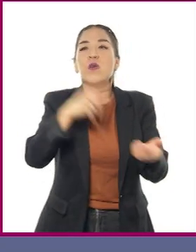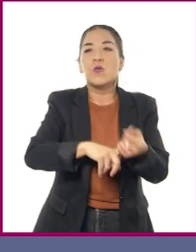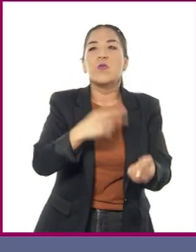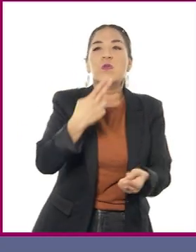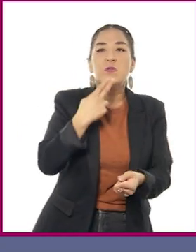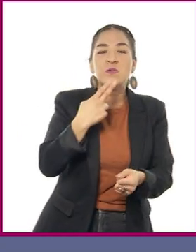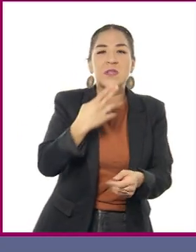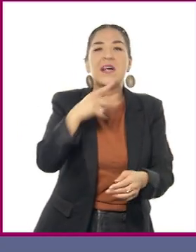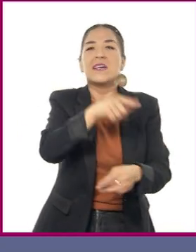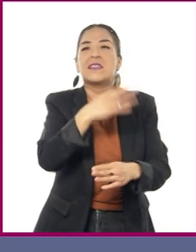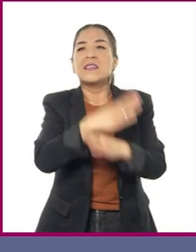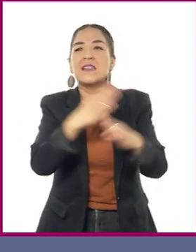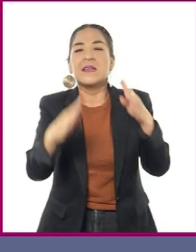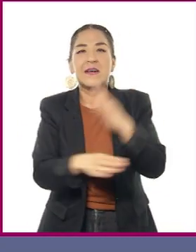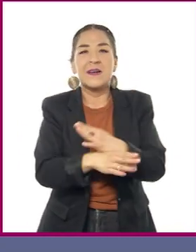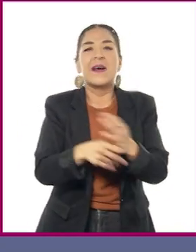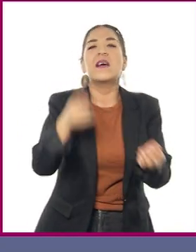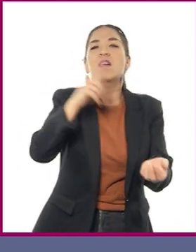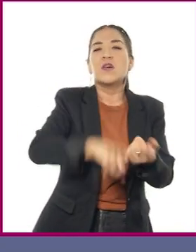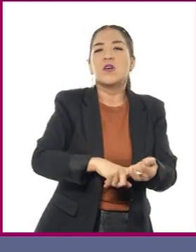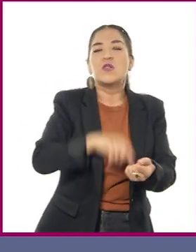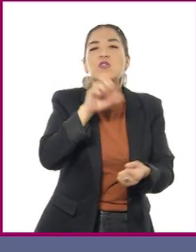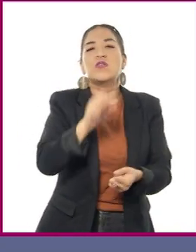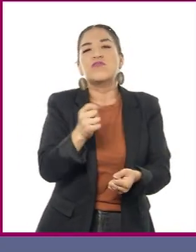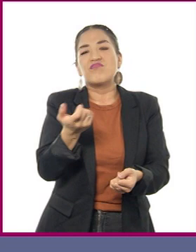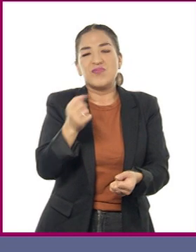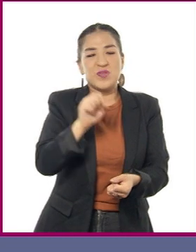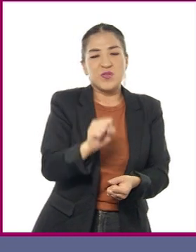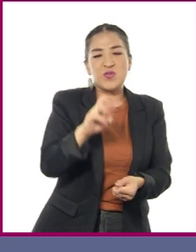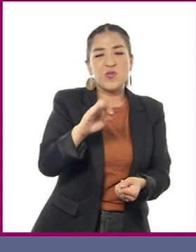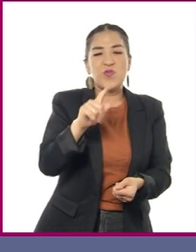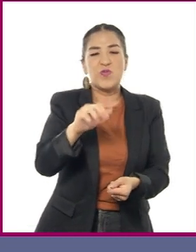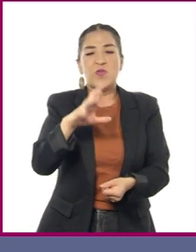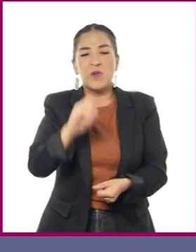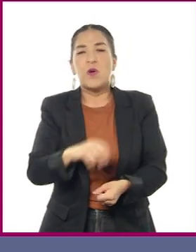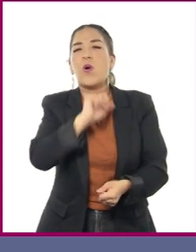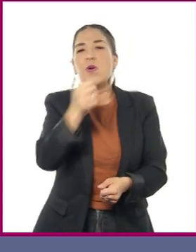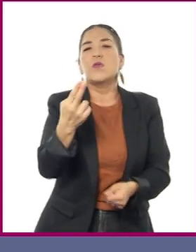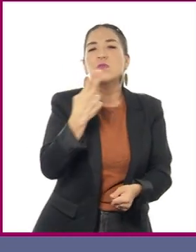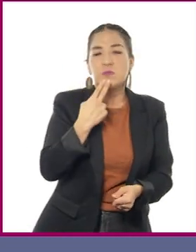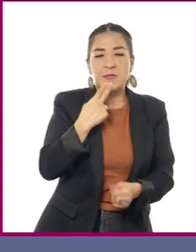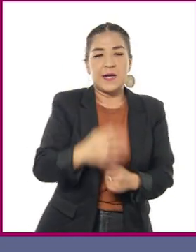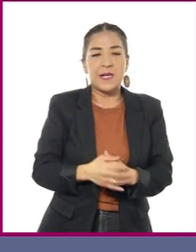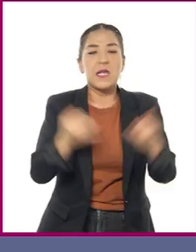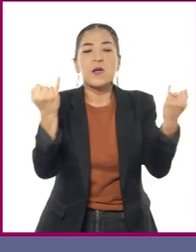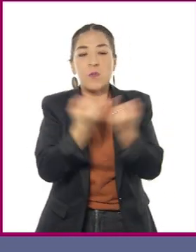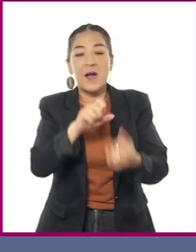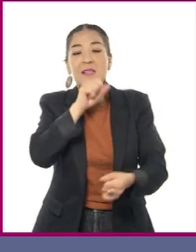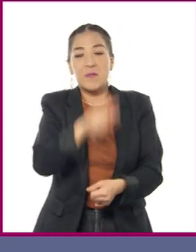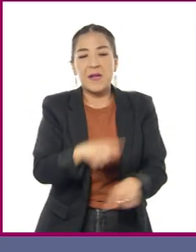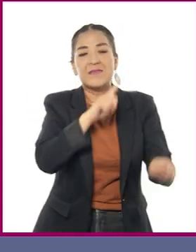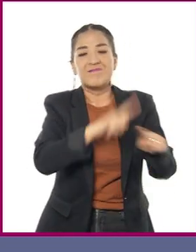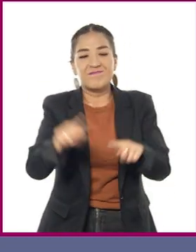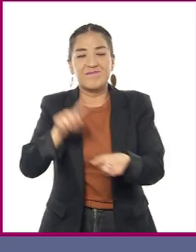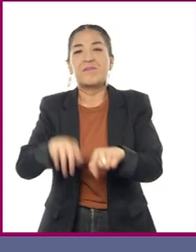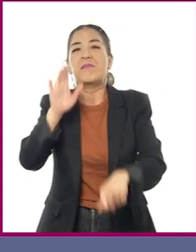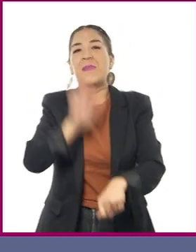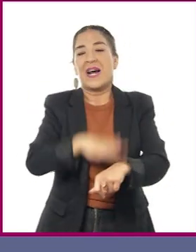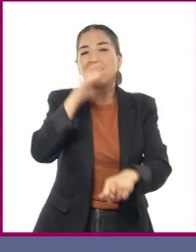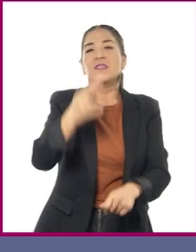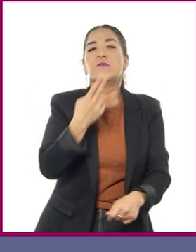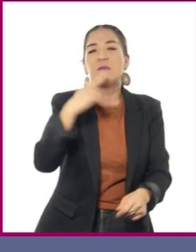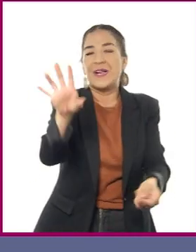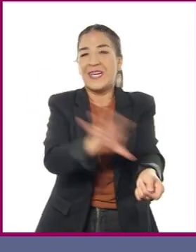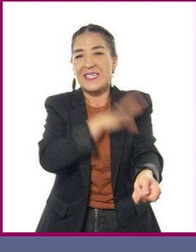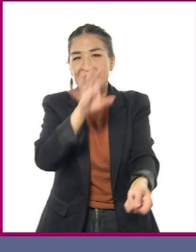químicos tóxicos como sulfuros y otras sustancias, además de usar grandes cantidades de agua